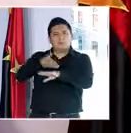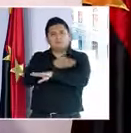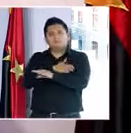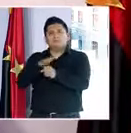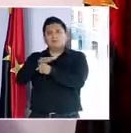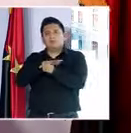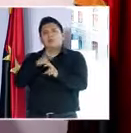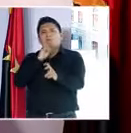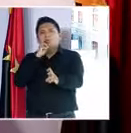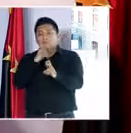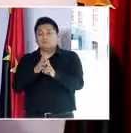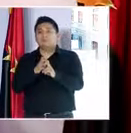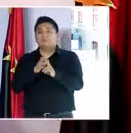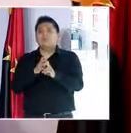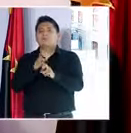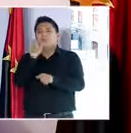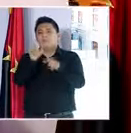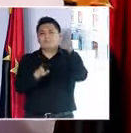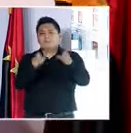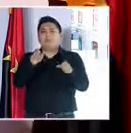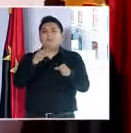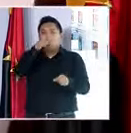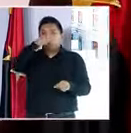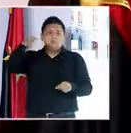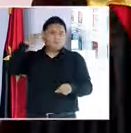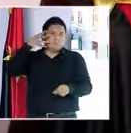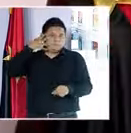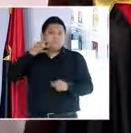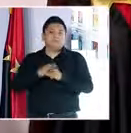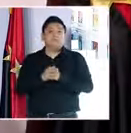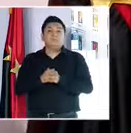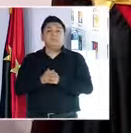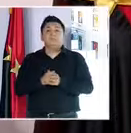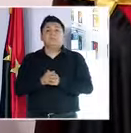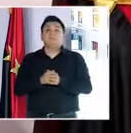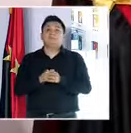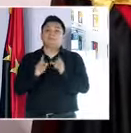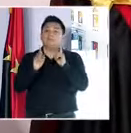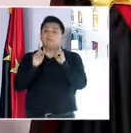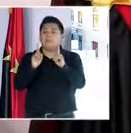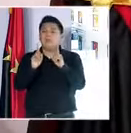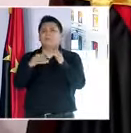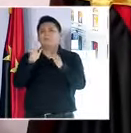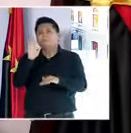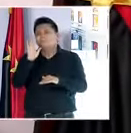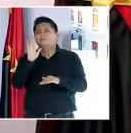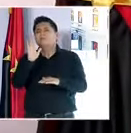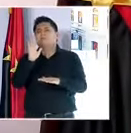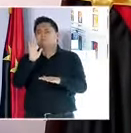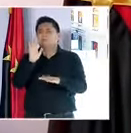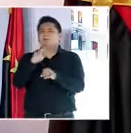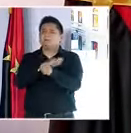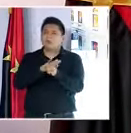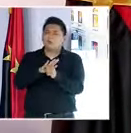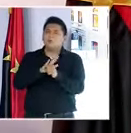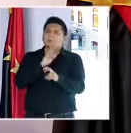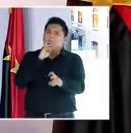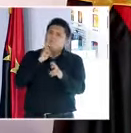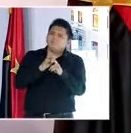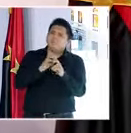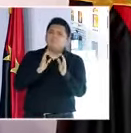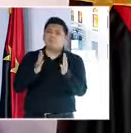difíciles para todos los nortesantanderianos, pero más difíciles para quienes tuvimos que